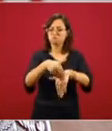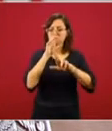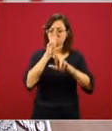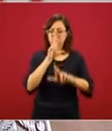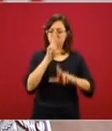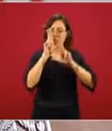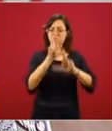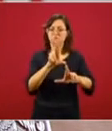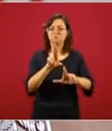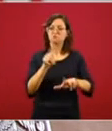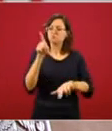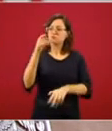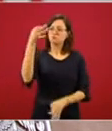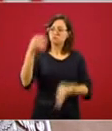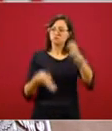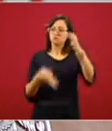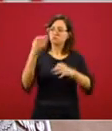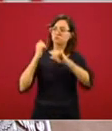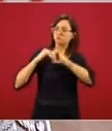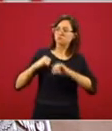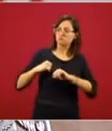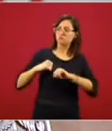respeto al Poder Judicial.